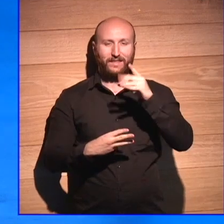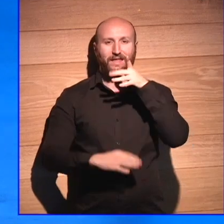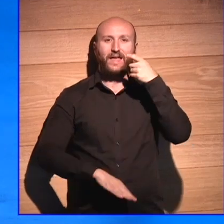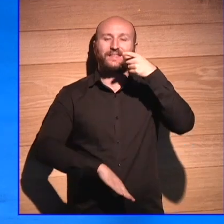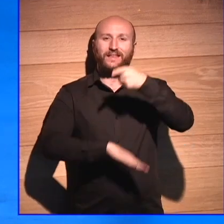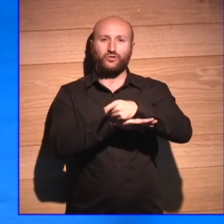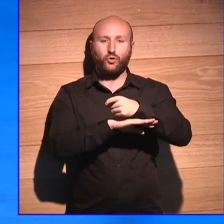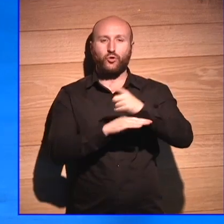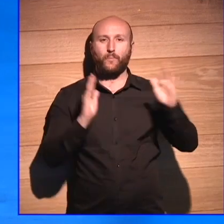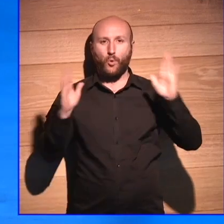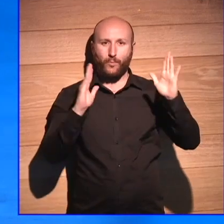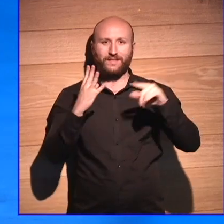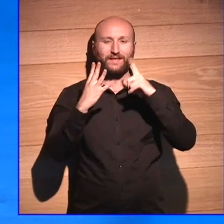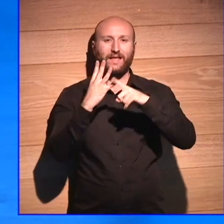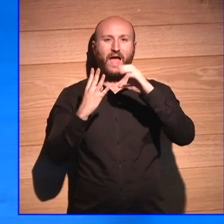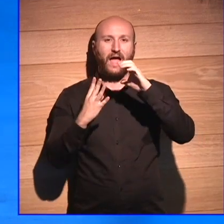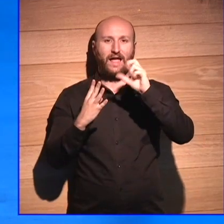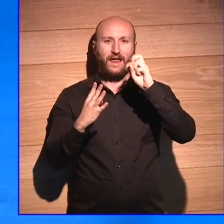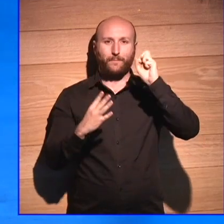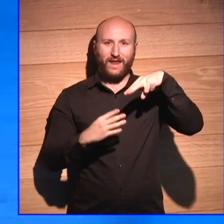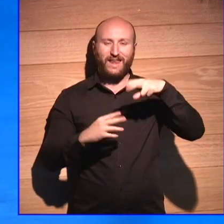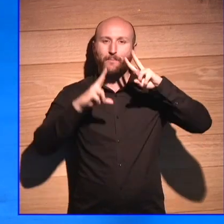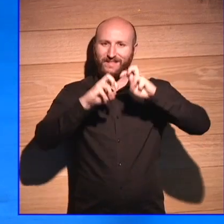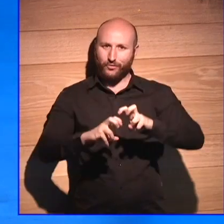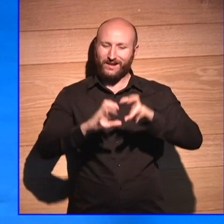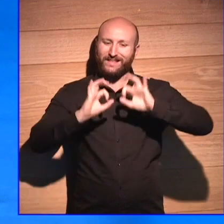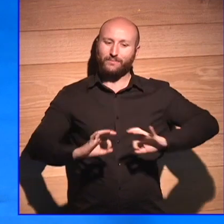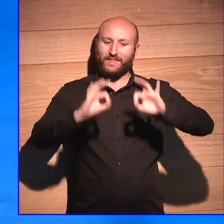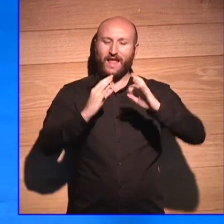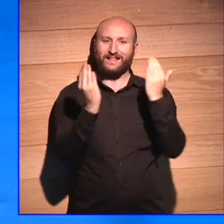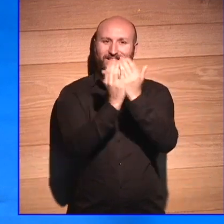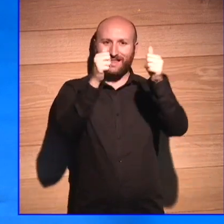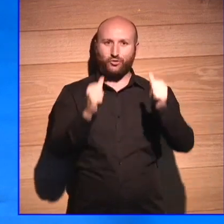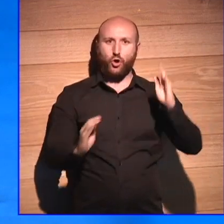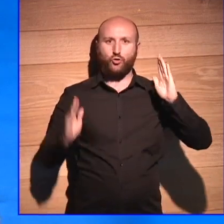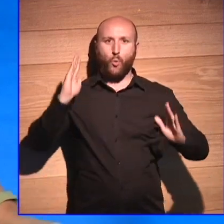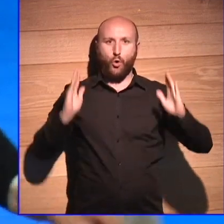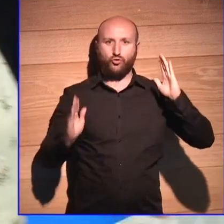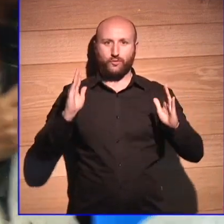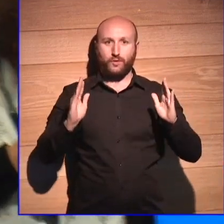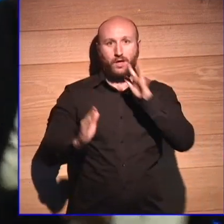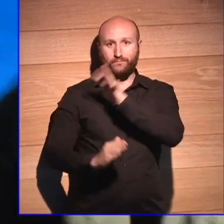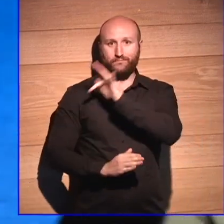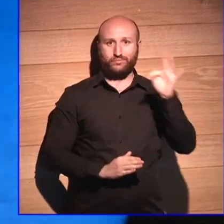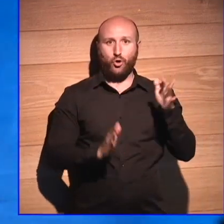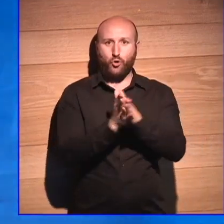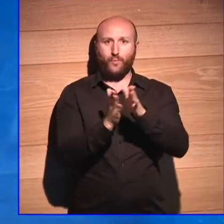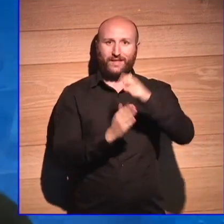Moment, y a Carme Torras, investigadora y especializada en robótica. Así que paso la palabra a mi compañero Albert.